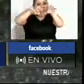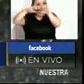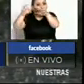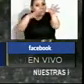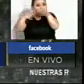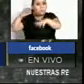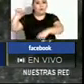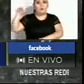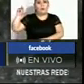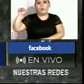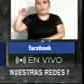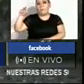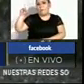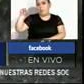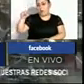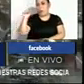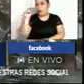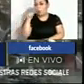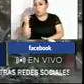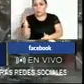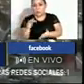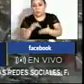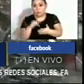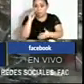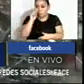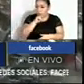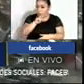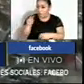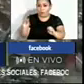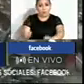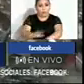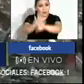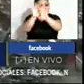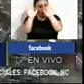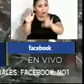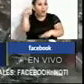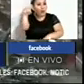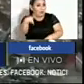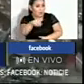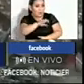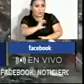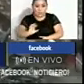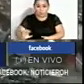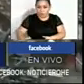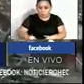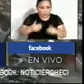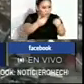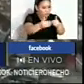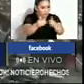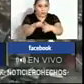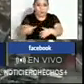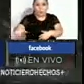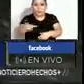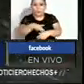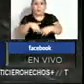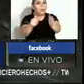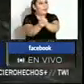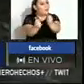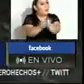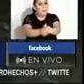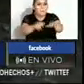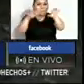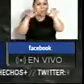en nuestro país dejó nuevamente en evidencia la vulnerabilidad que sufre el territorio nacional ante este tipo de fenómenos